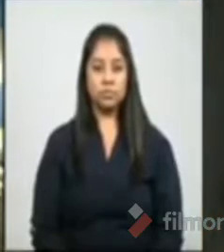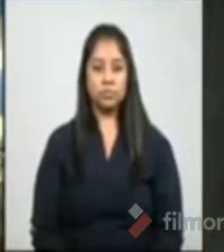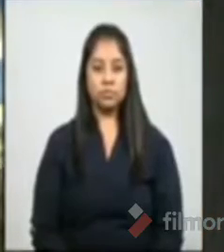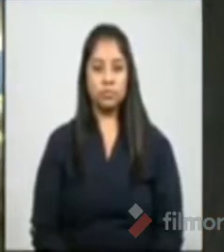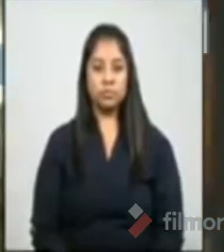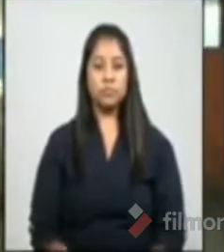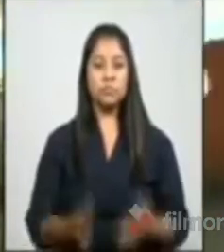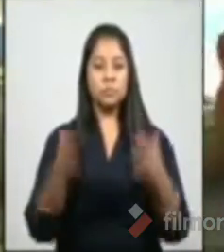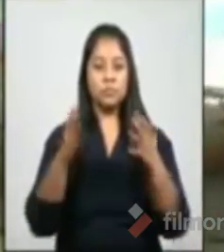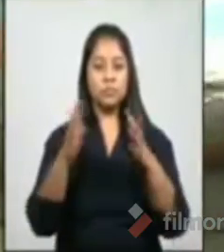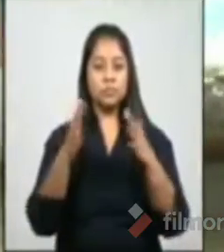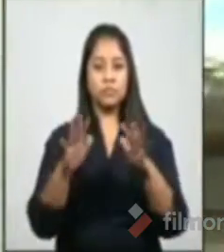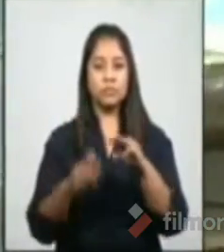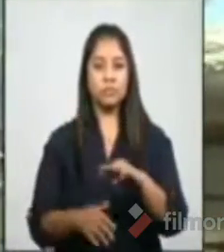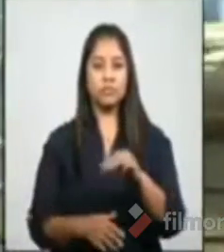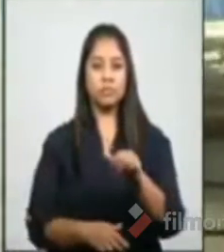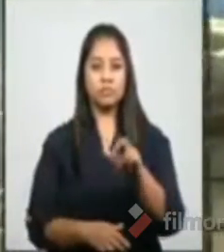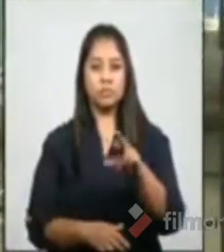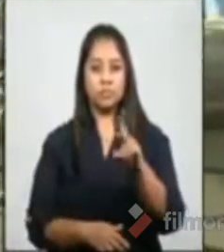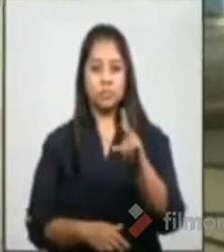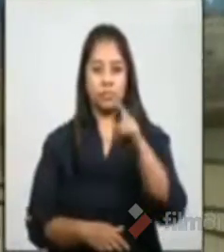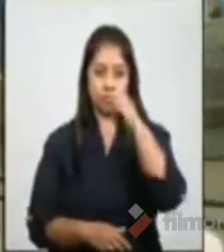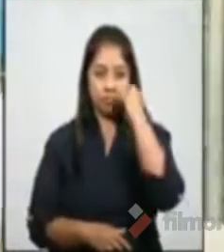Un aplauso fuerte para don Martín Rodas.